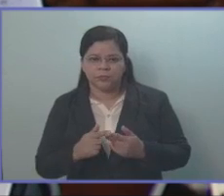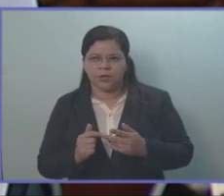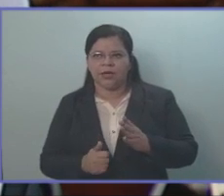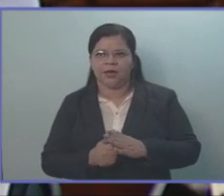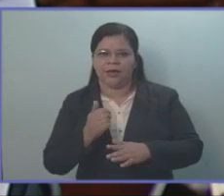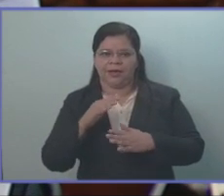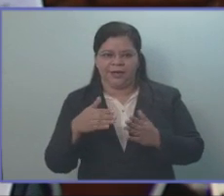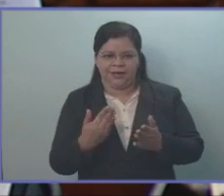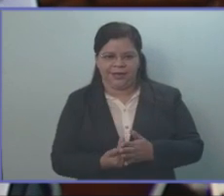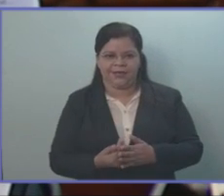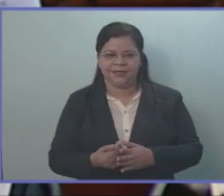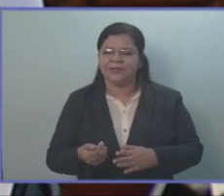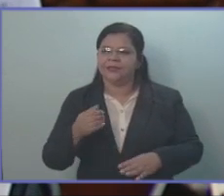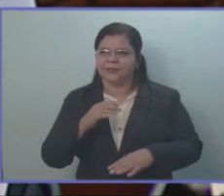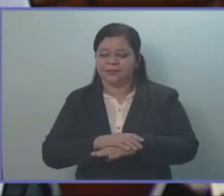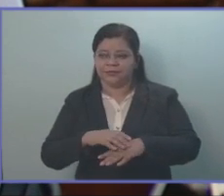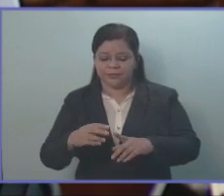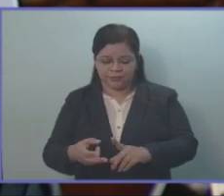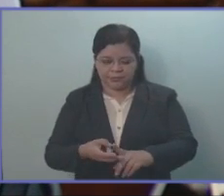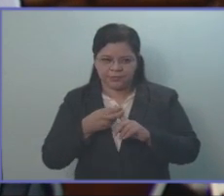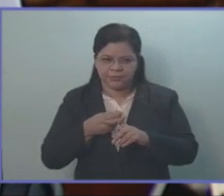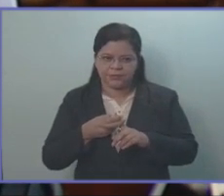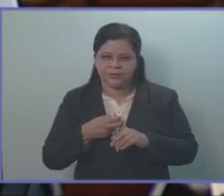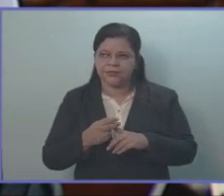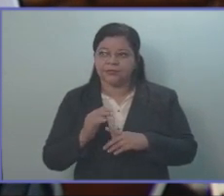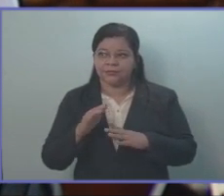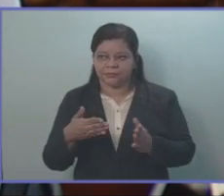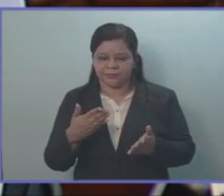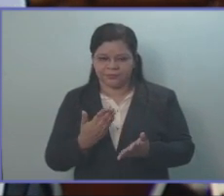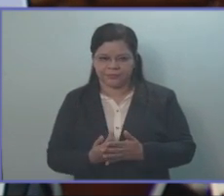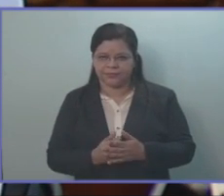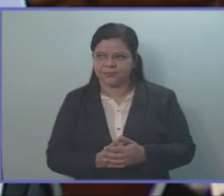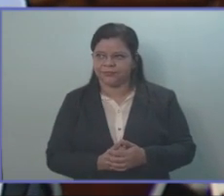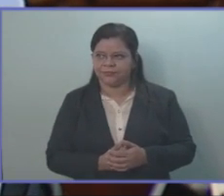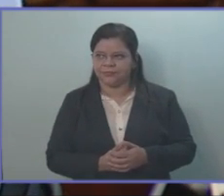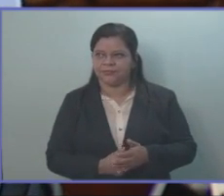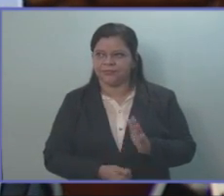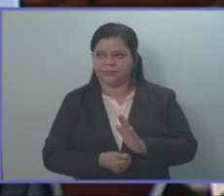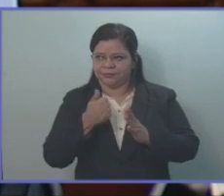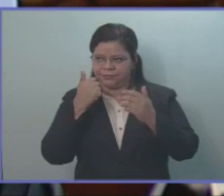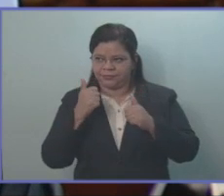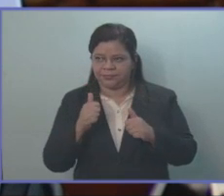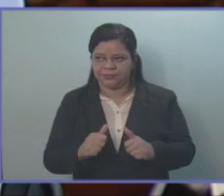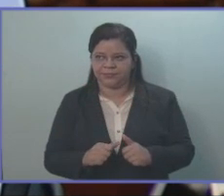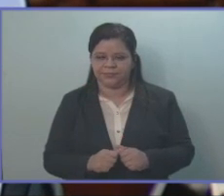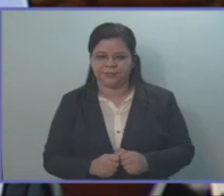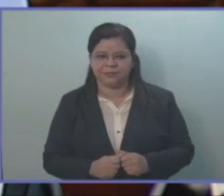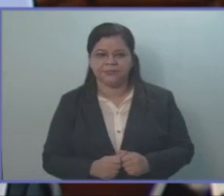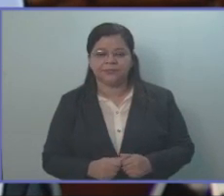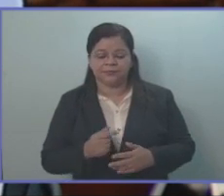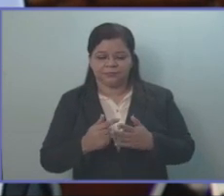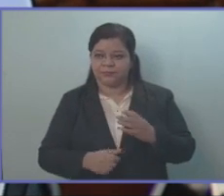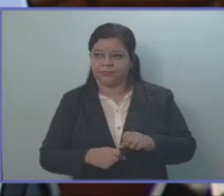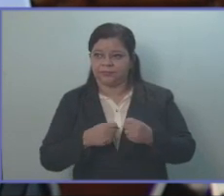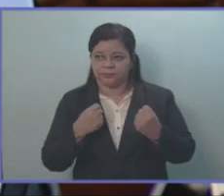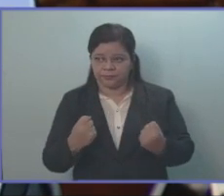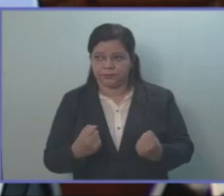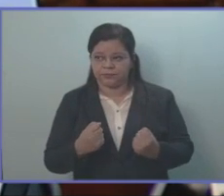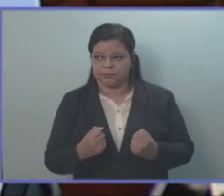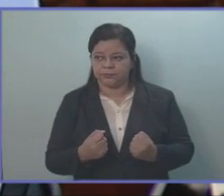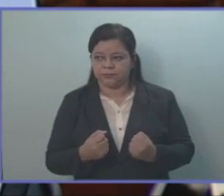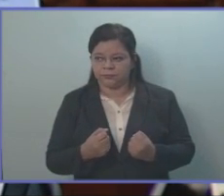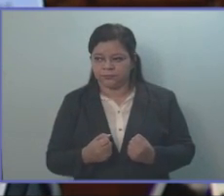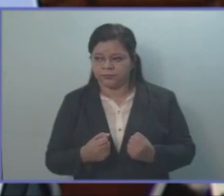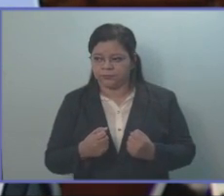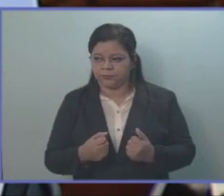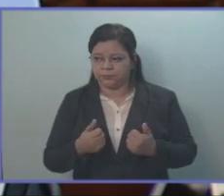violación, secuestro, extorsión, agrupaciones ilícitas o por cualquiera de los delitos contemplados en la